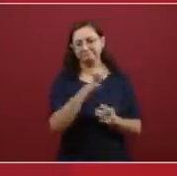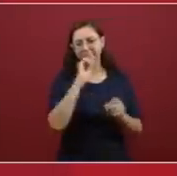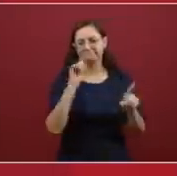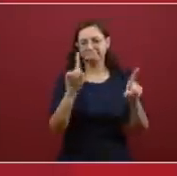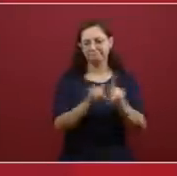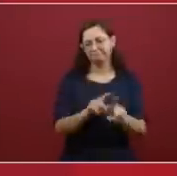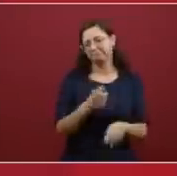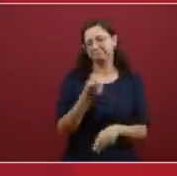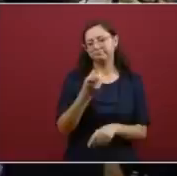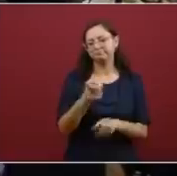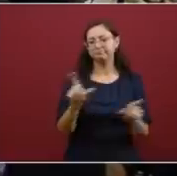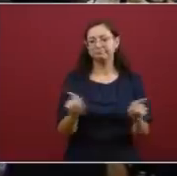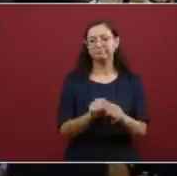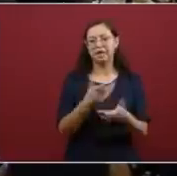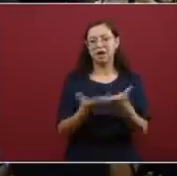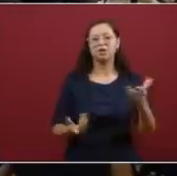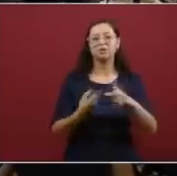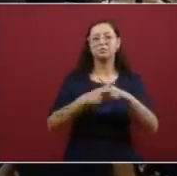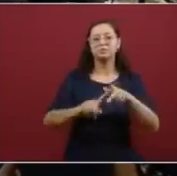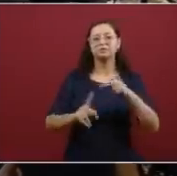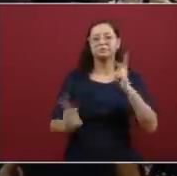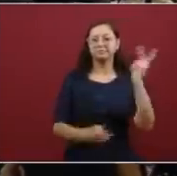vamos.